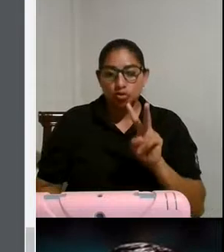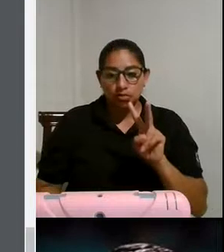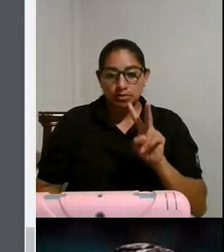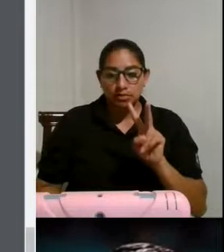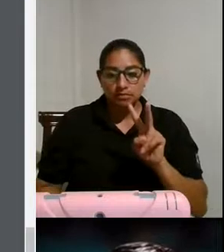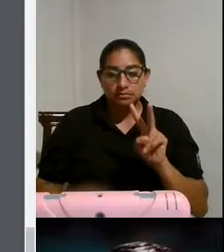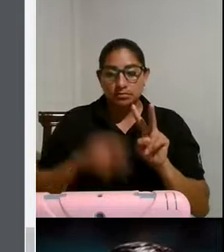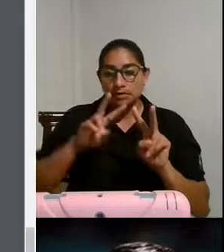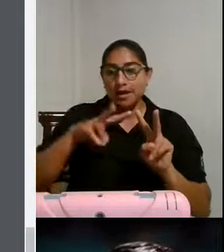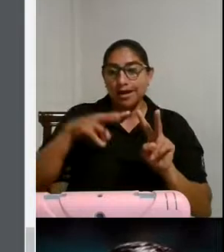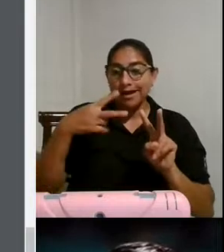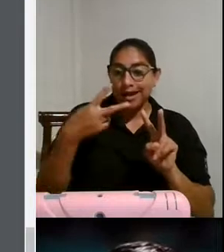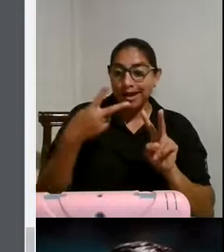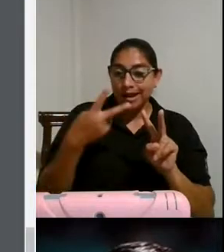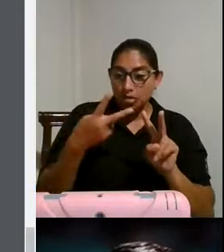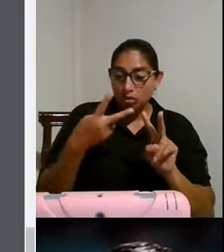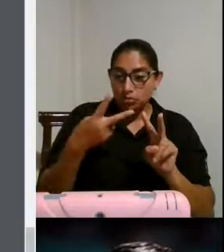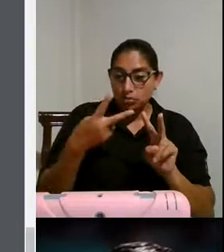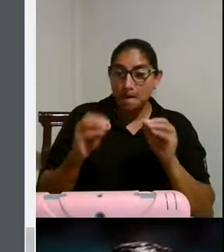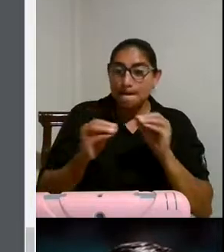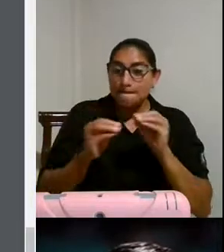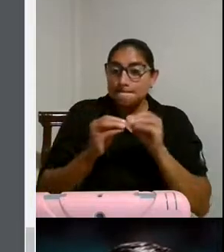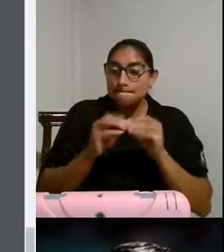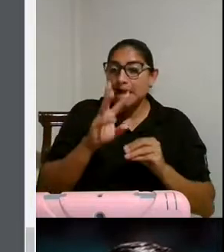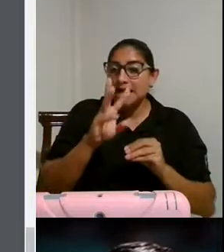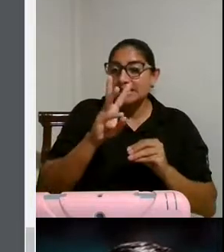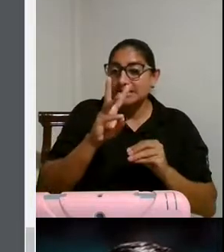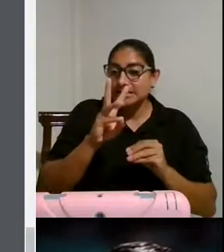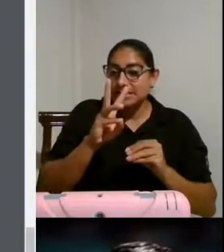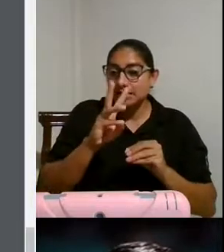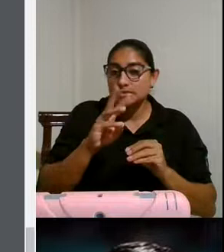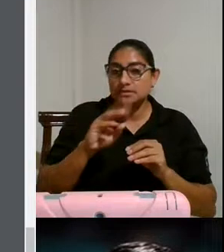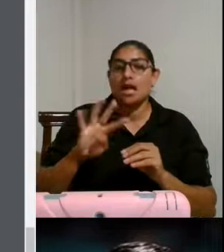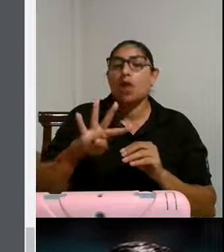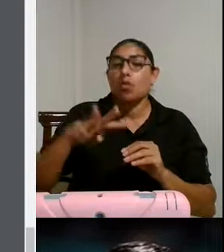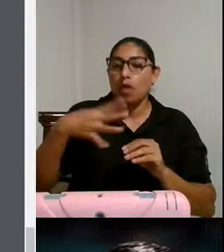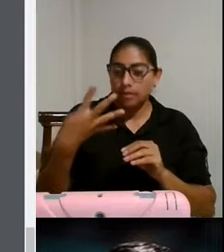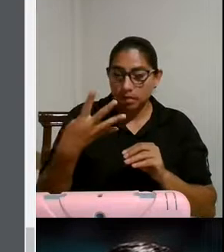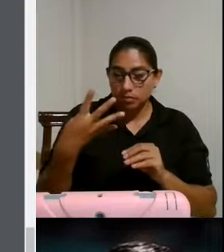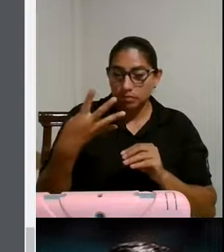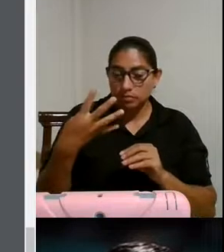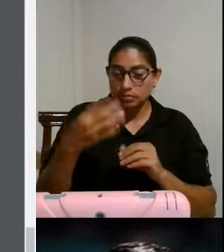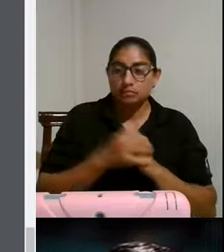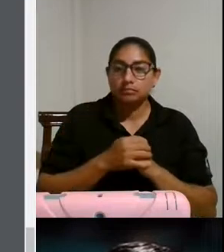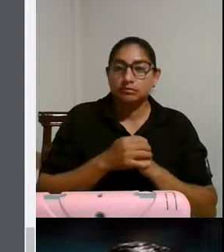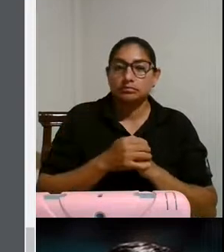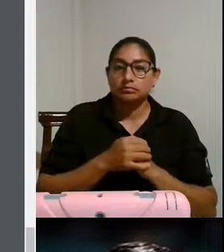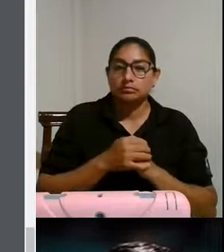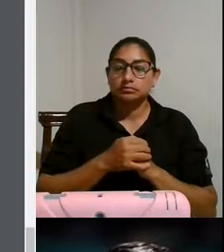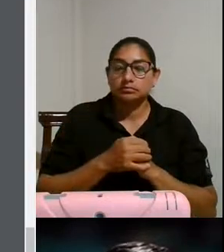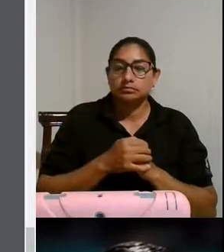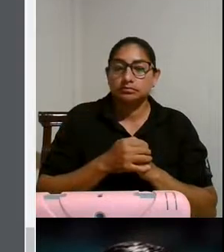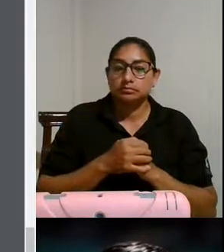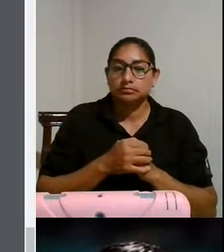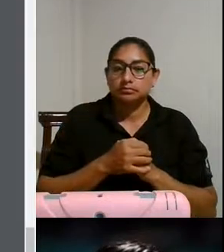x más 6 delta de x al cuadrado. Y aquí nosotros vamos a